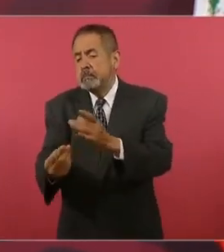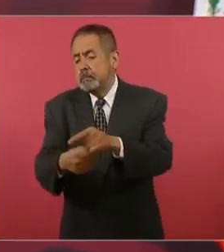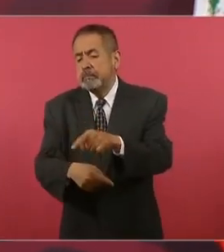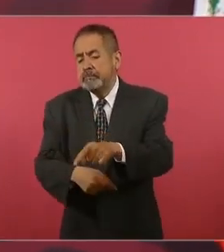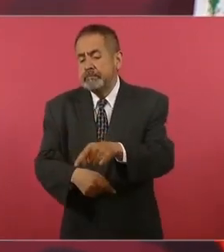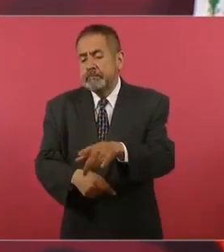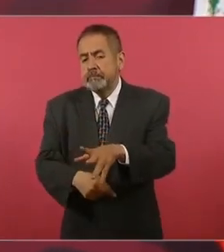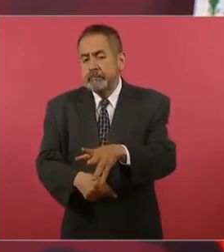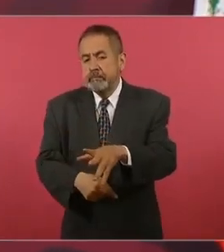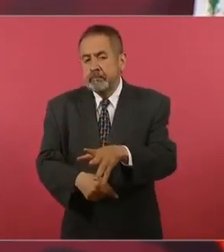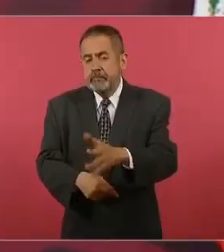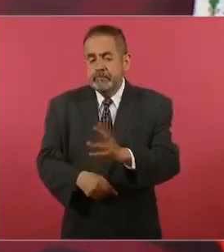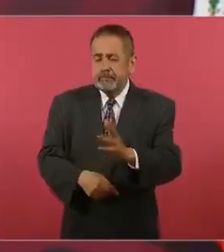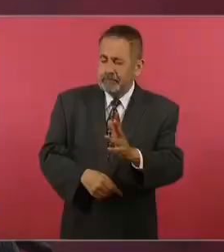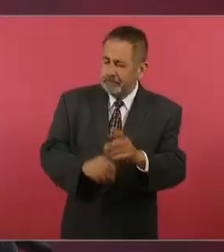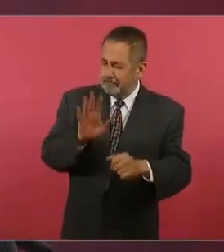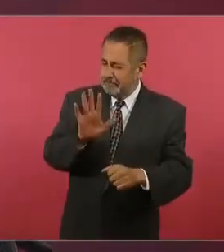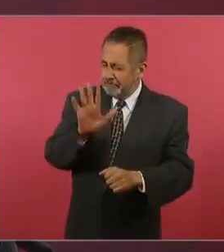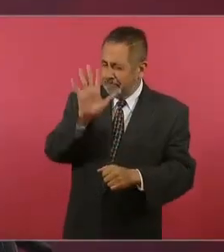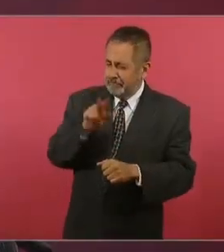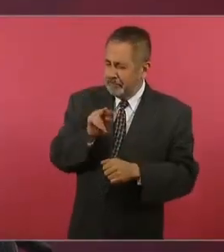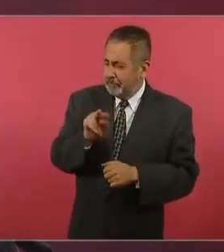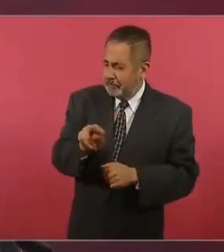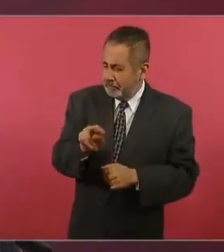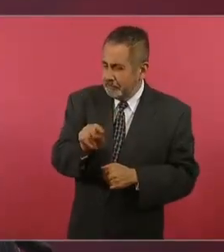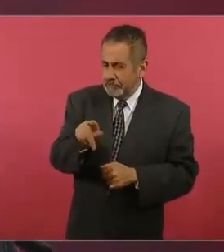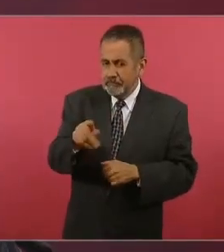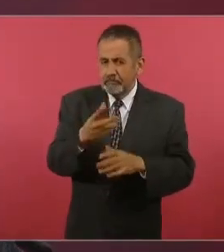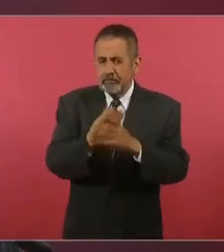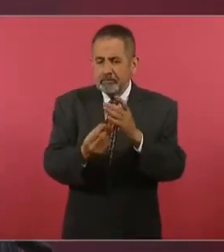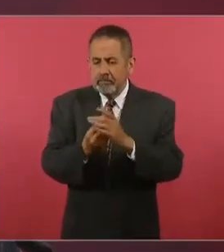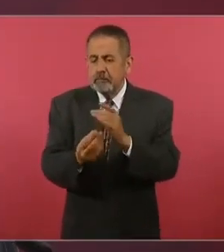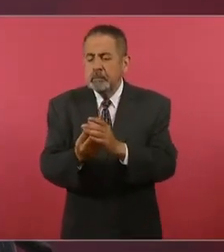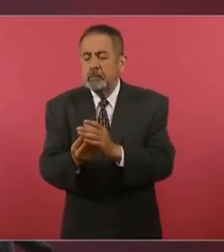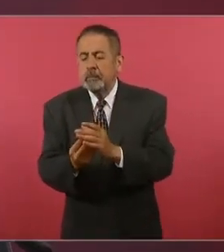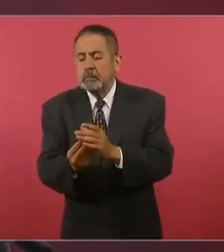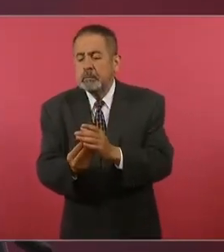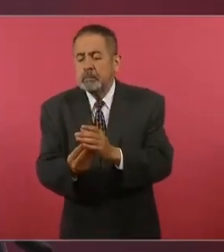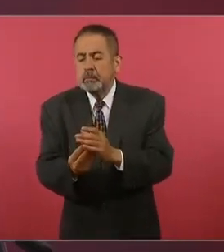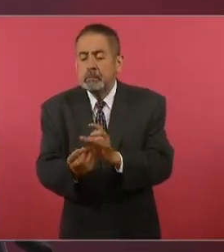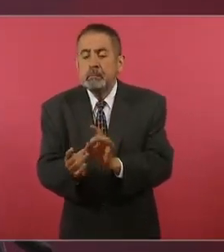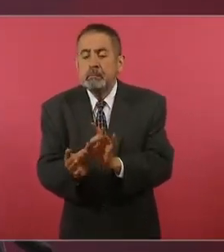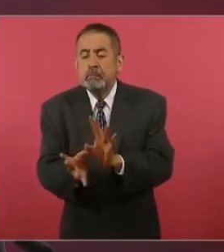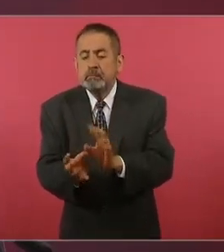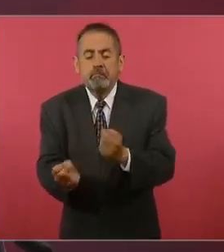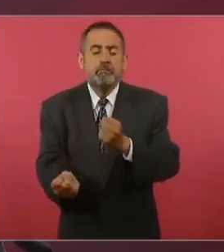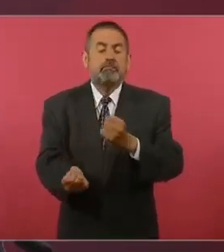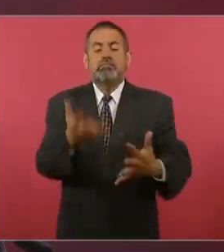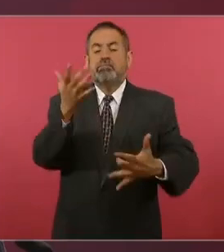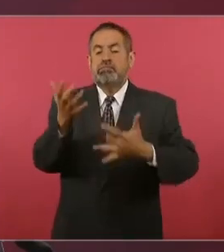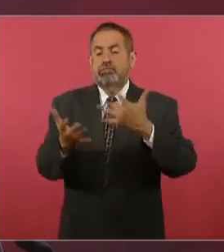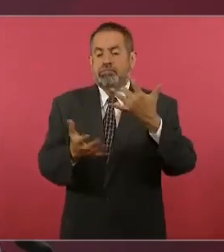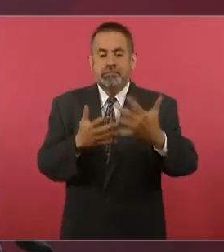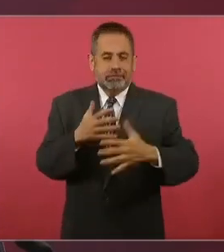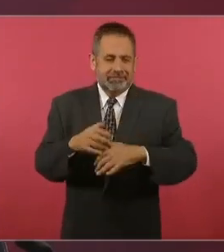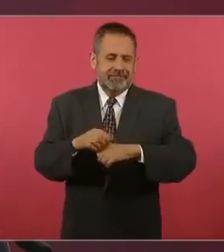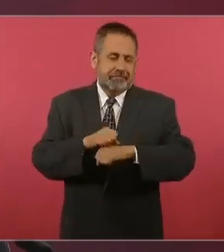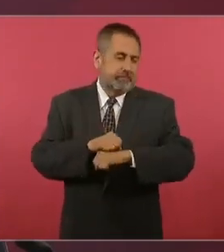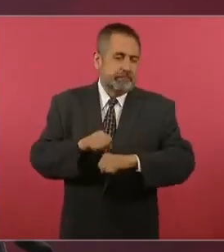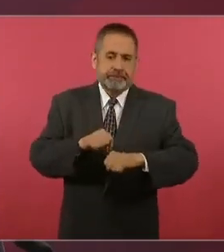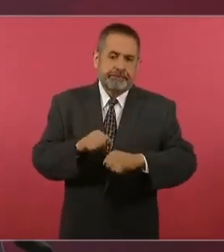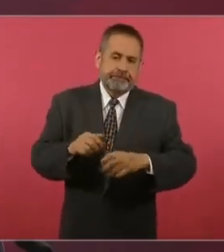se infiere de que esto fue lo que produjo el incendio, esa fuga